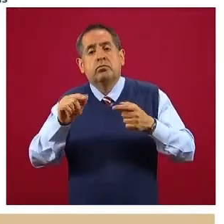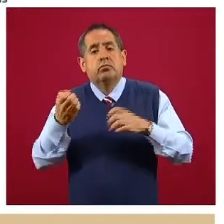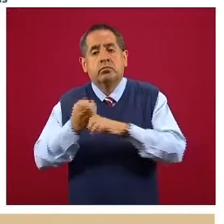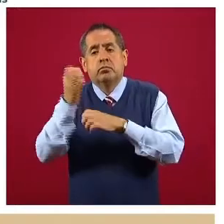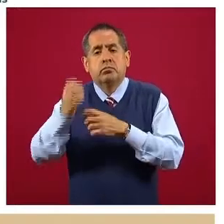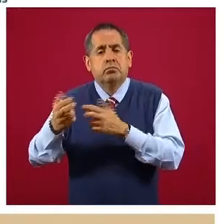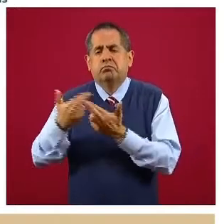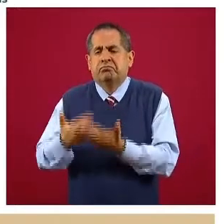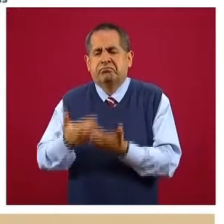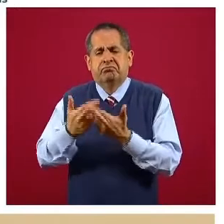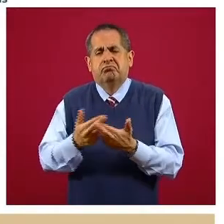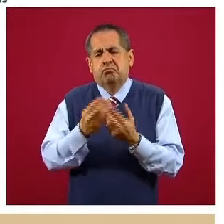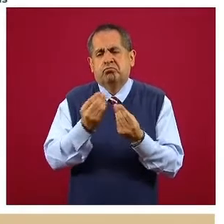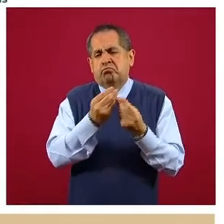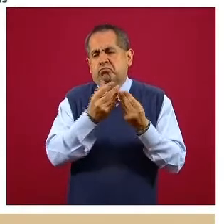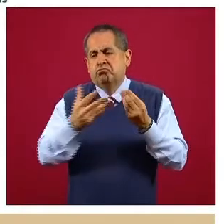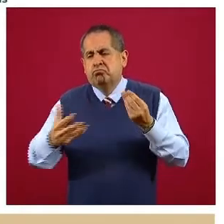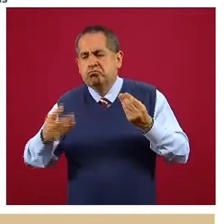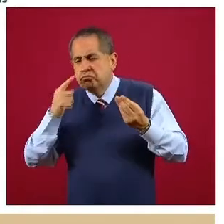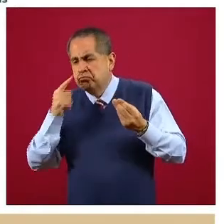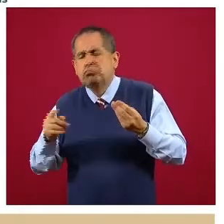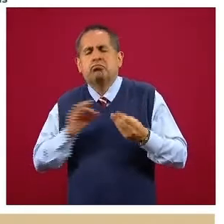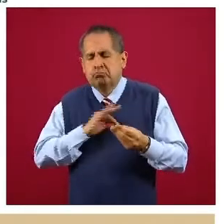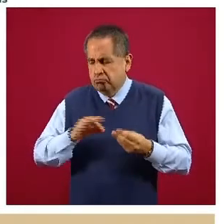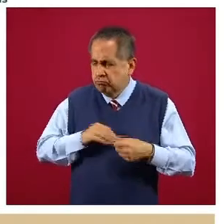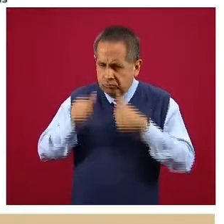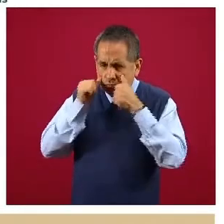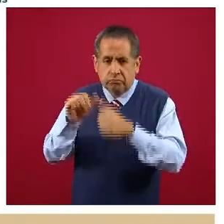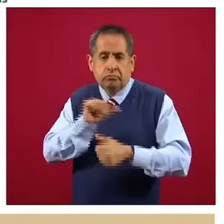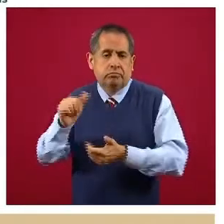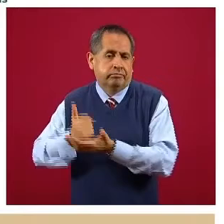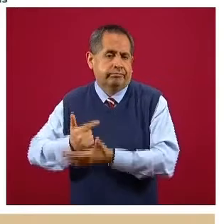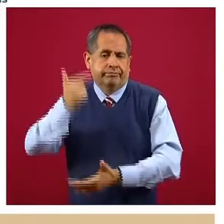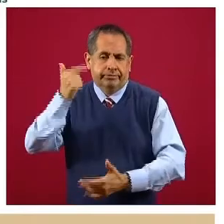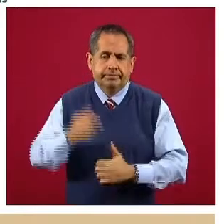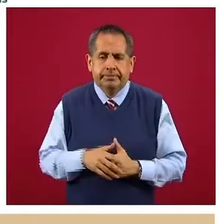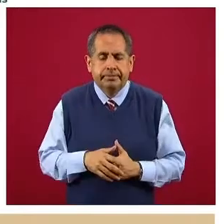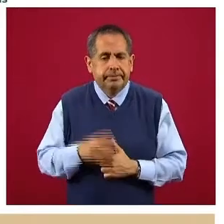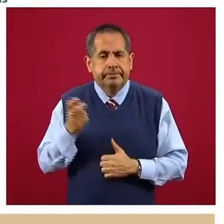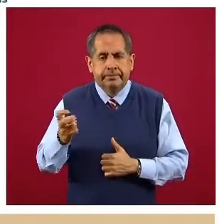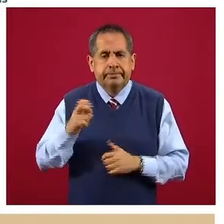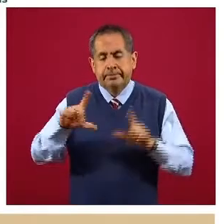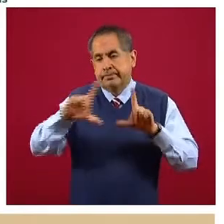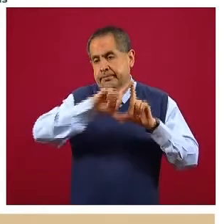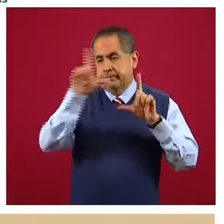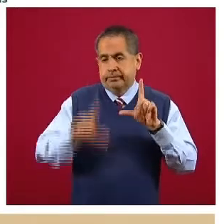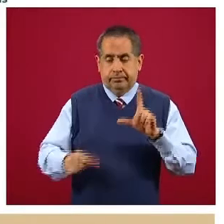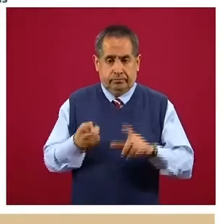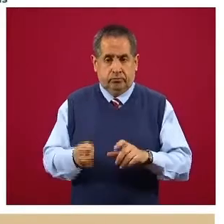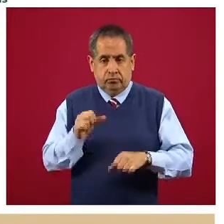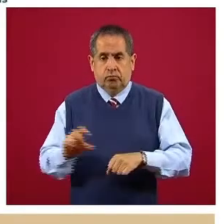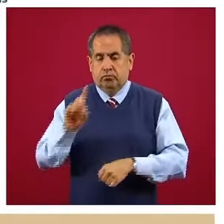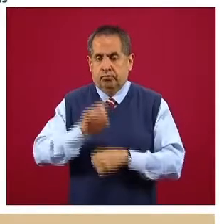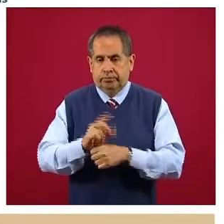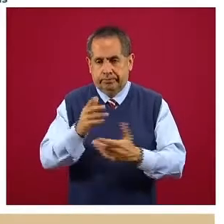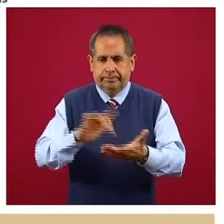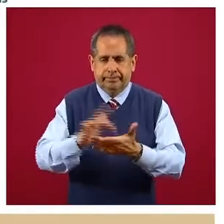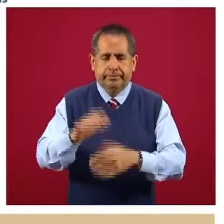40% en función de su disponibilidad. Este sería el escenario nacional para esta noche.